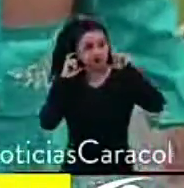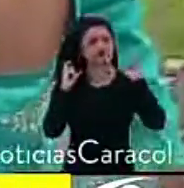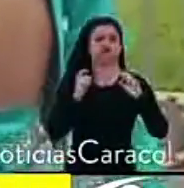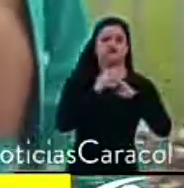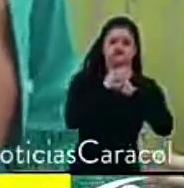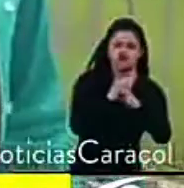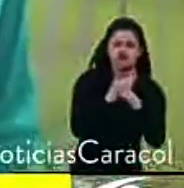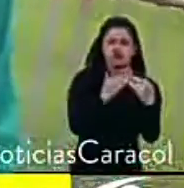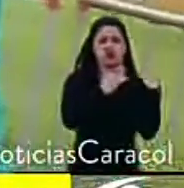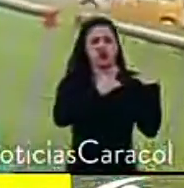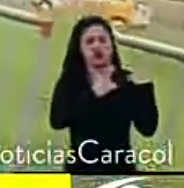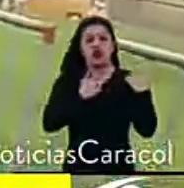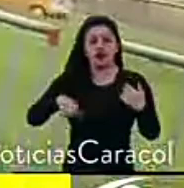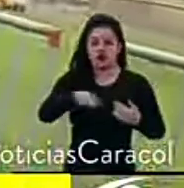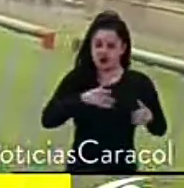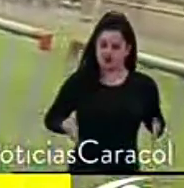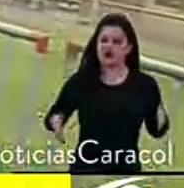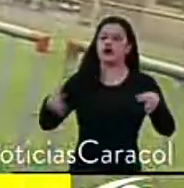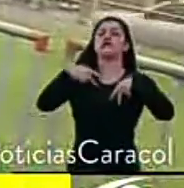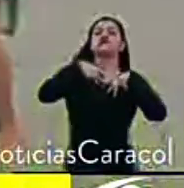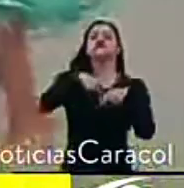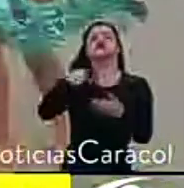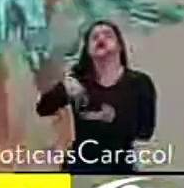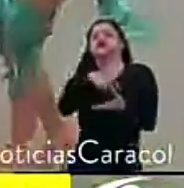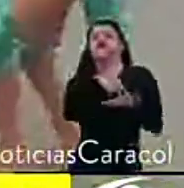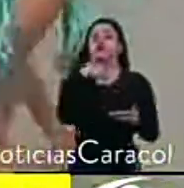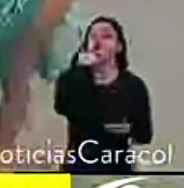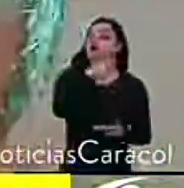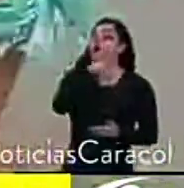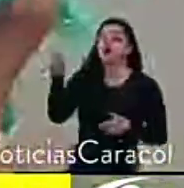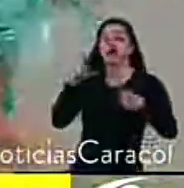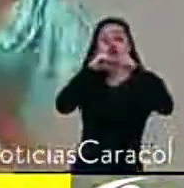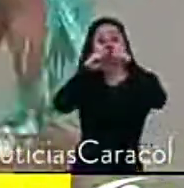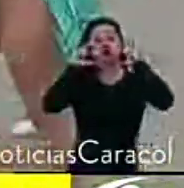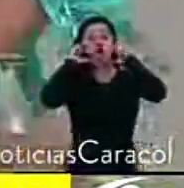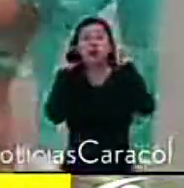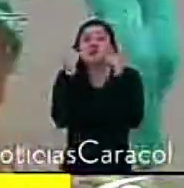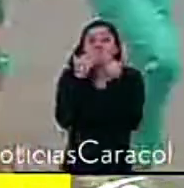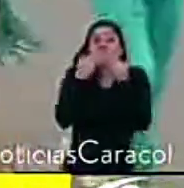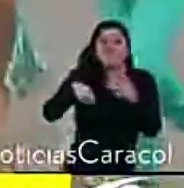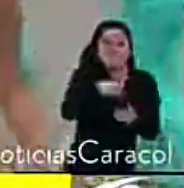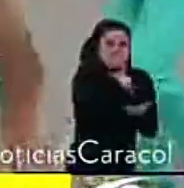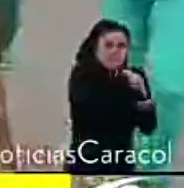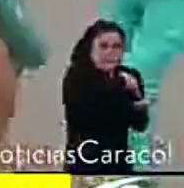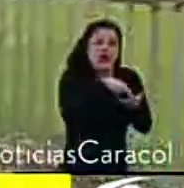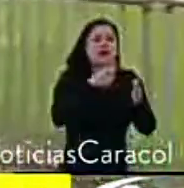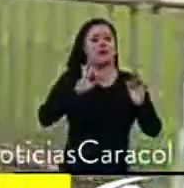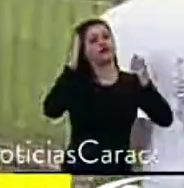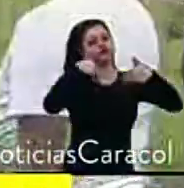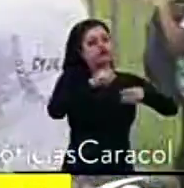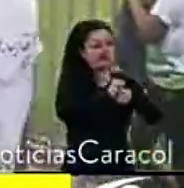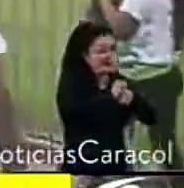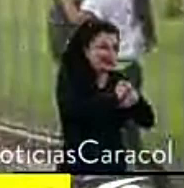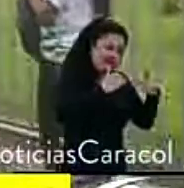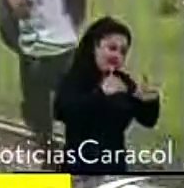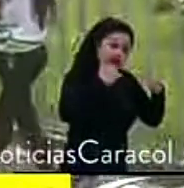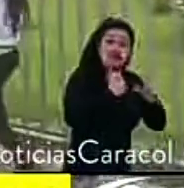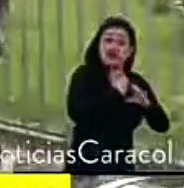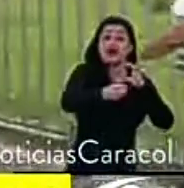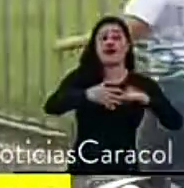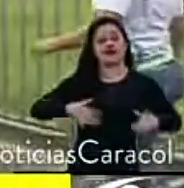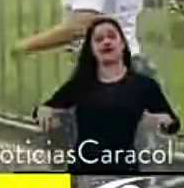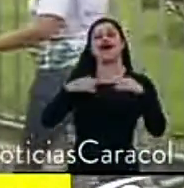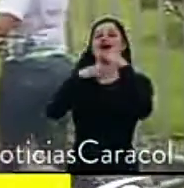la entrada a camerinos y antes de iniciar el show, el protocolo es muy estricto. Me parece que está muy bien, está todo marchando a la